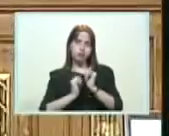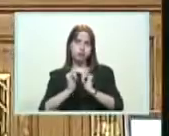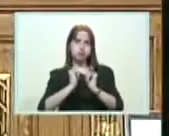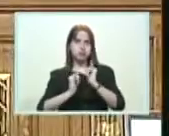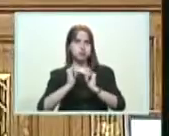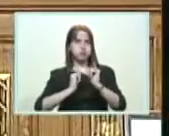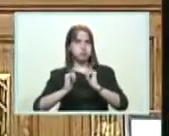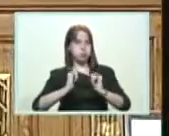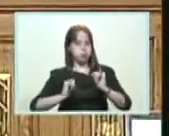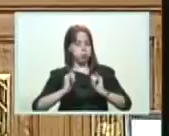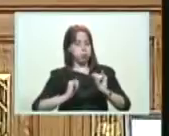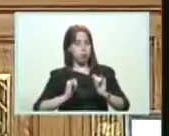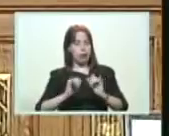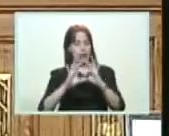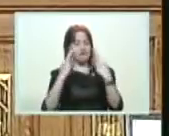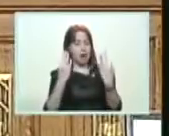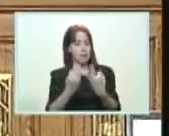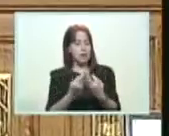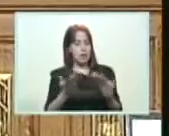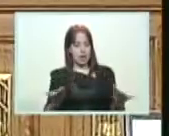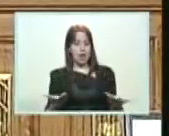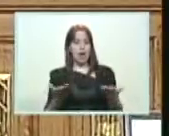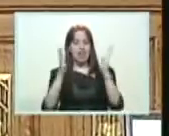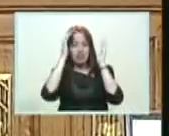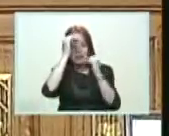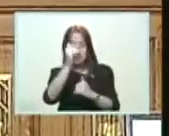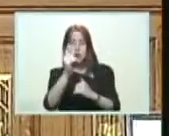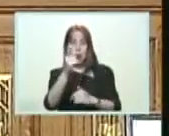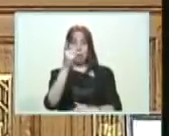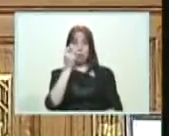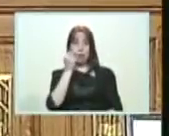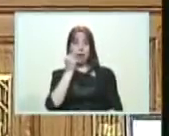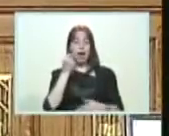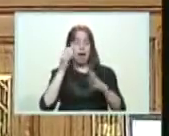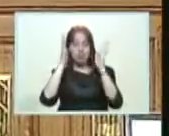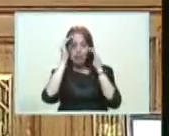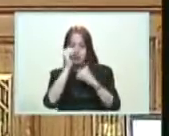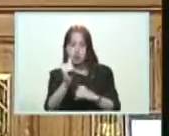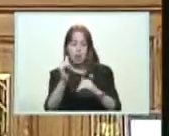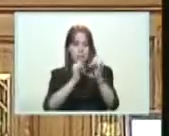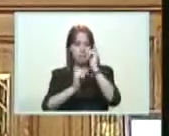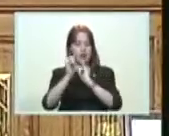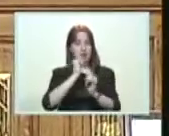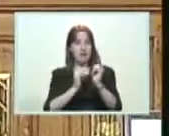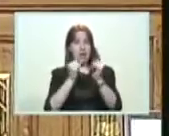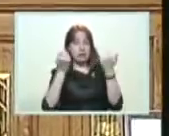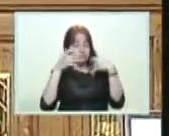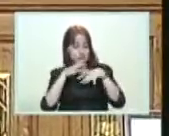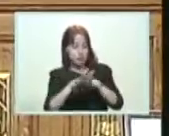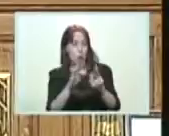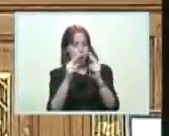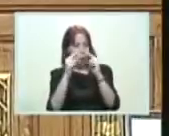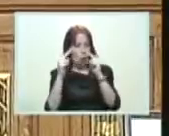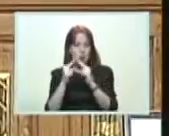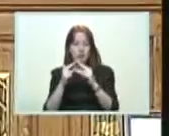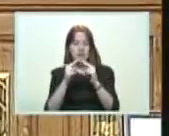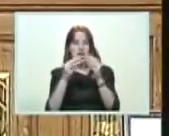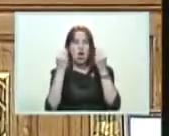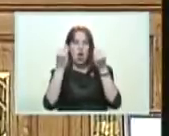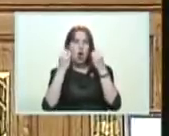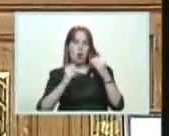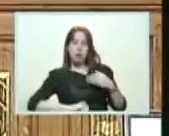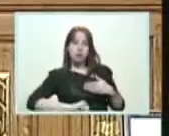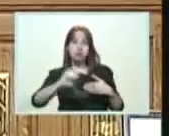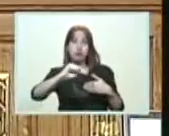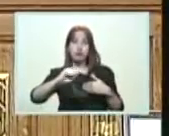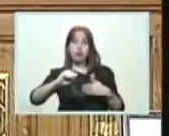toda se involucra con el bebé, donde uno como padre se involucra con el bebé y conoce cómo nace la